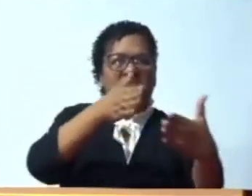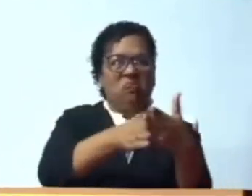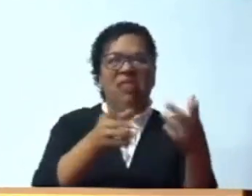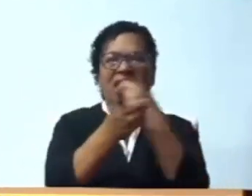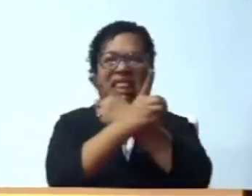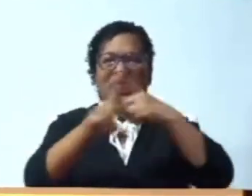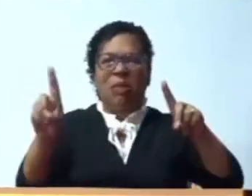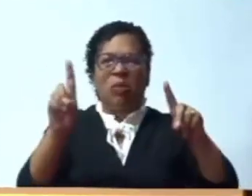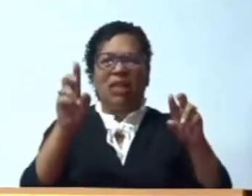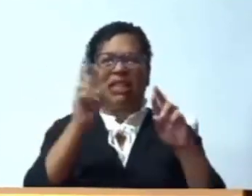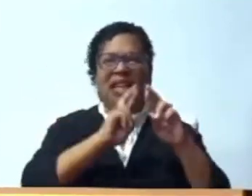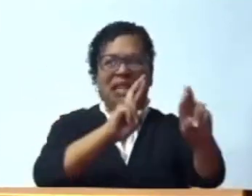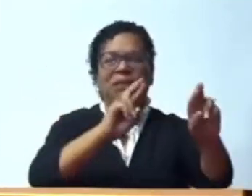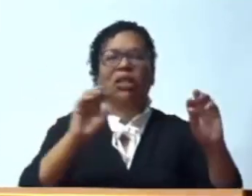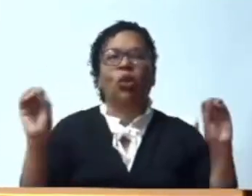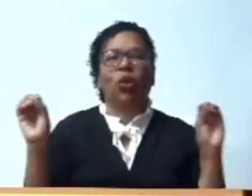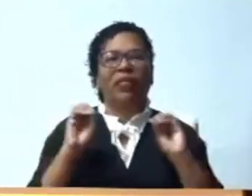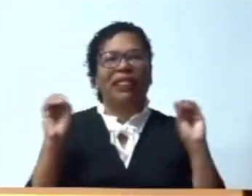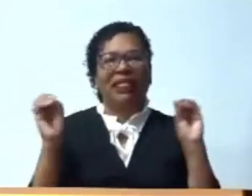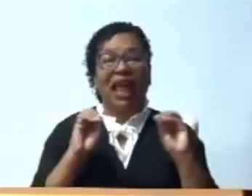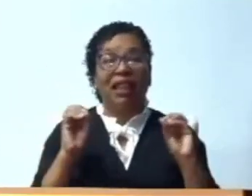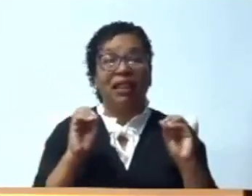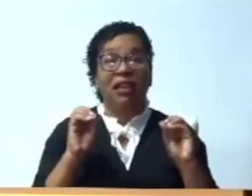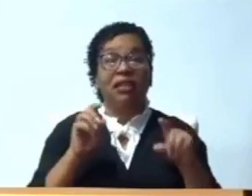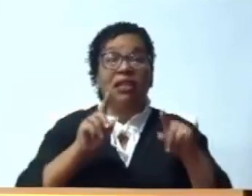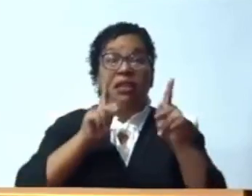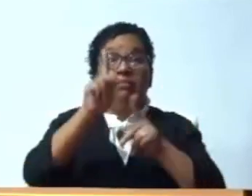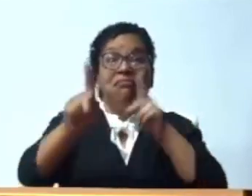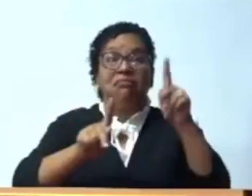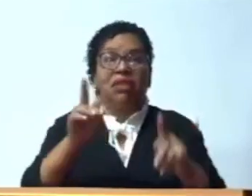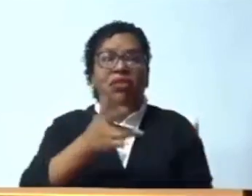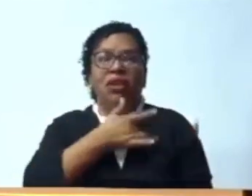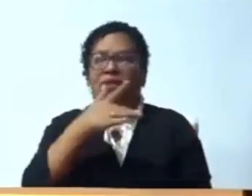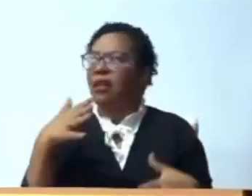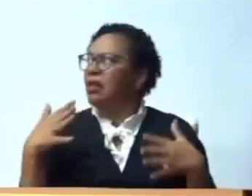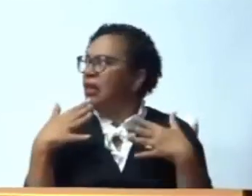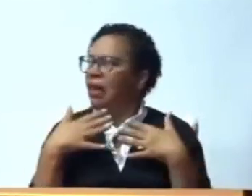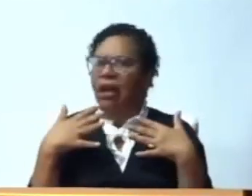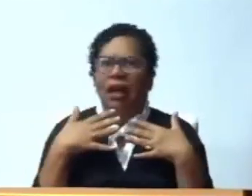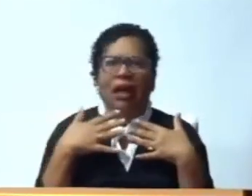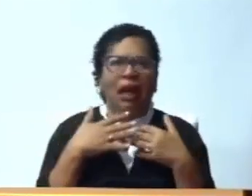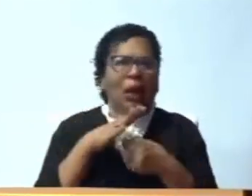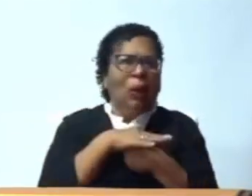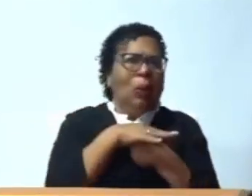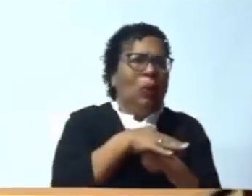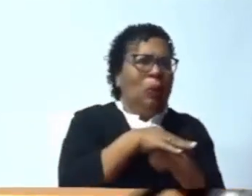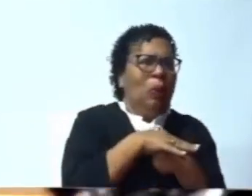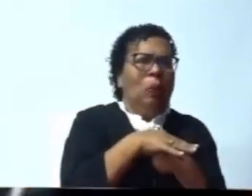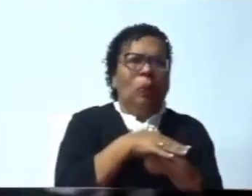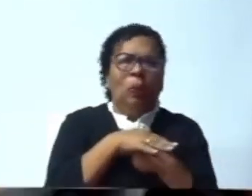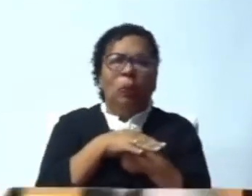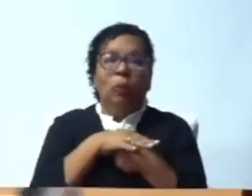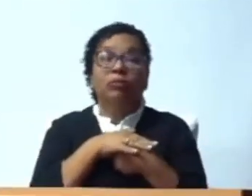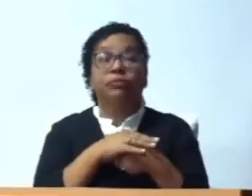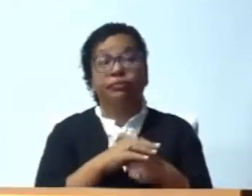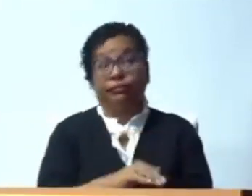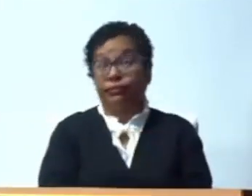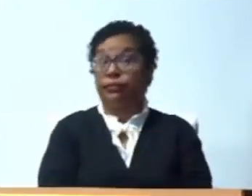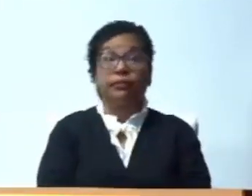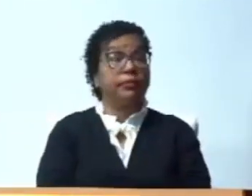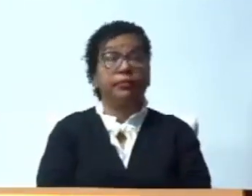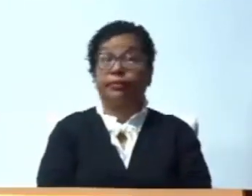un ambiente de miedo y de represión la represión política